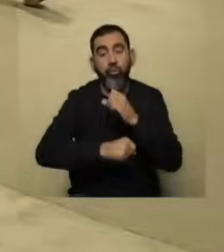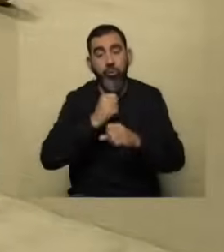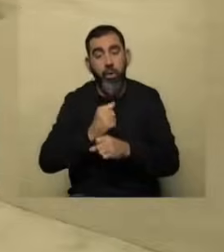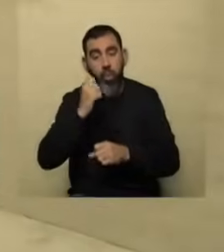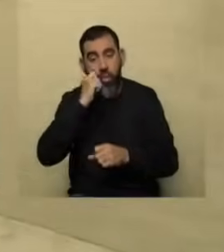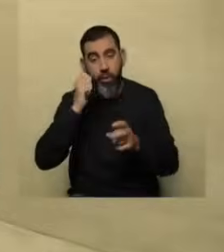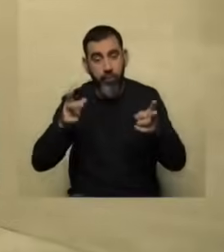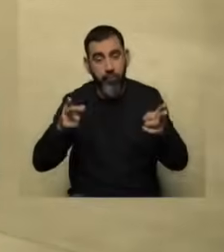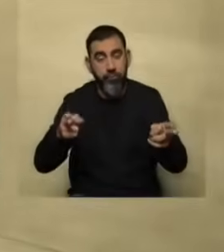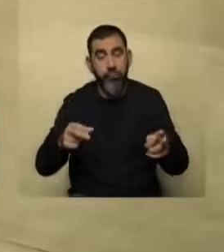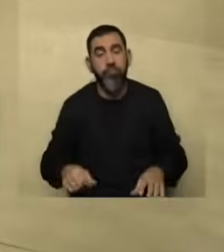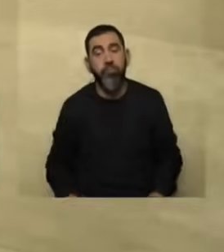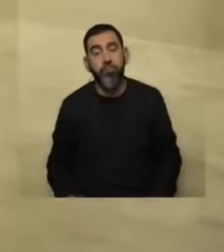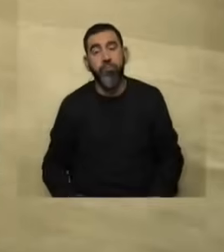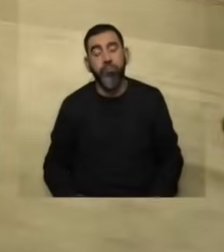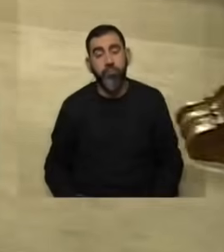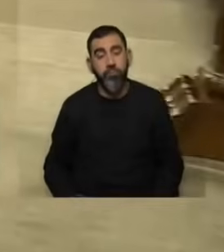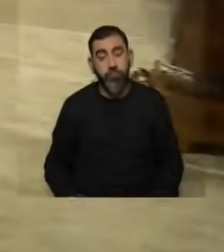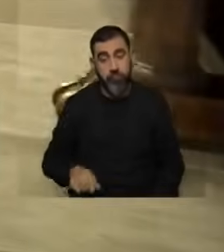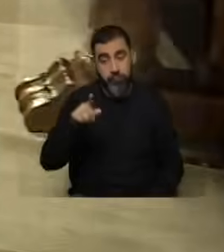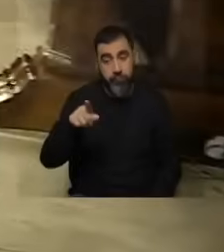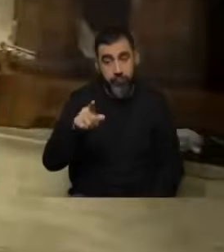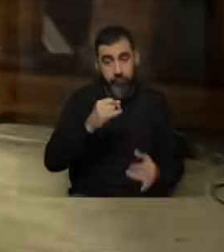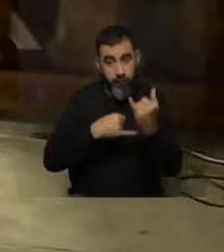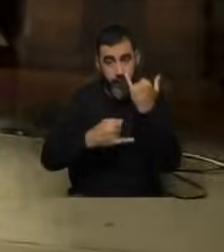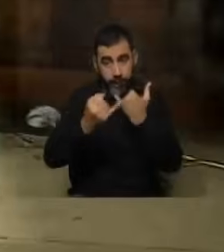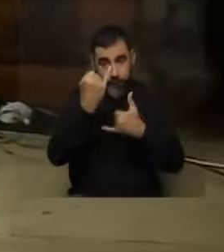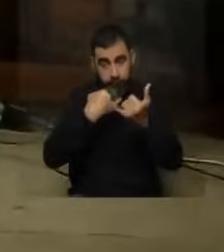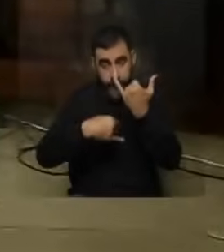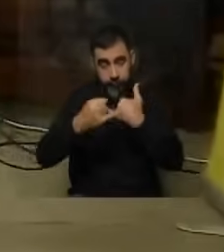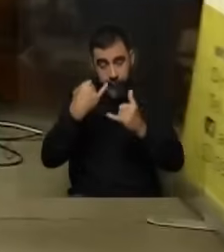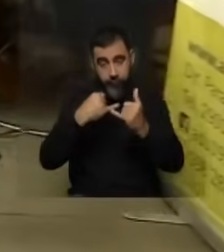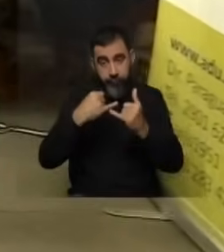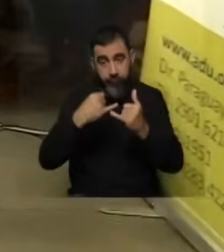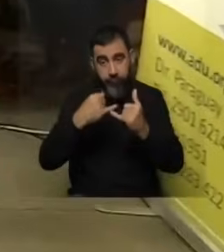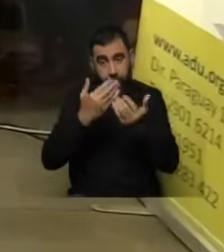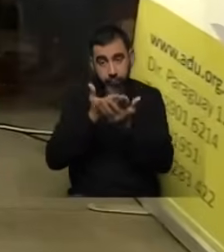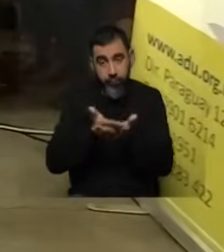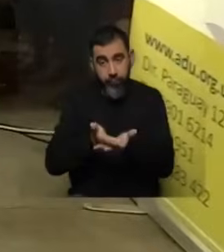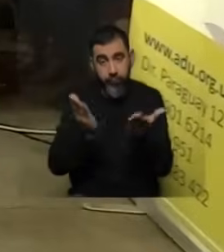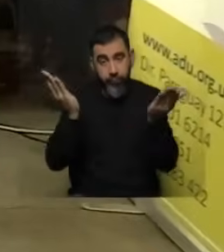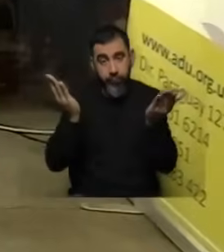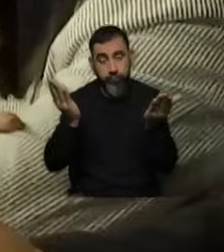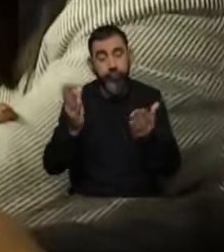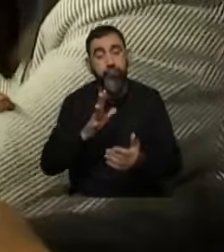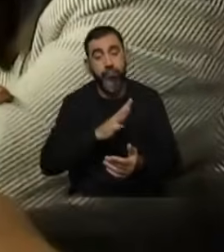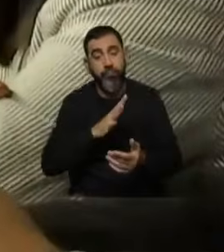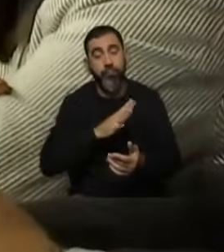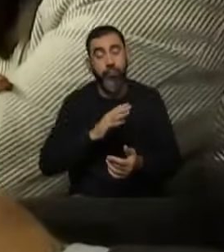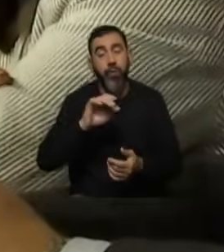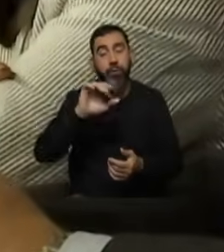años y ese ese relevamiento mostró que existen